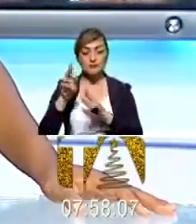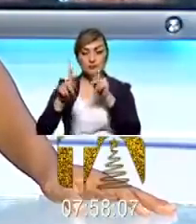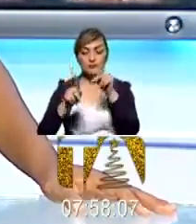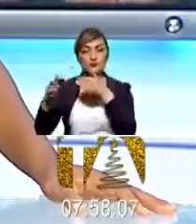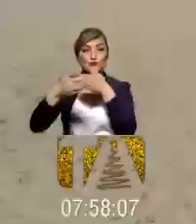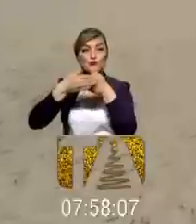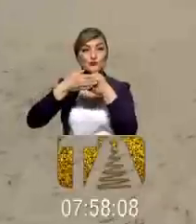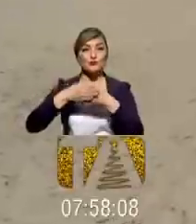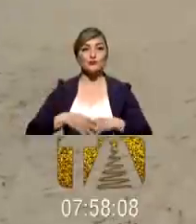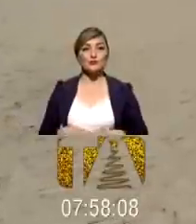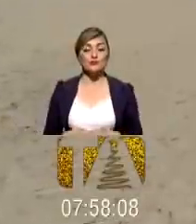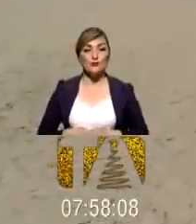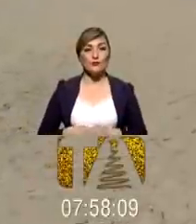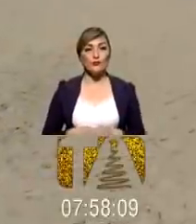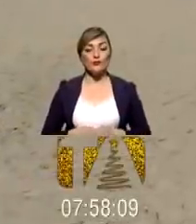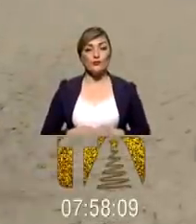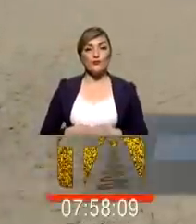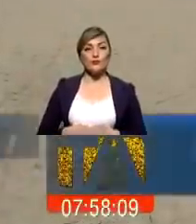playas.